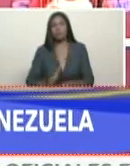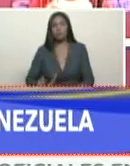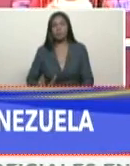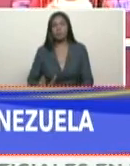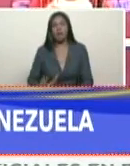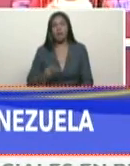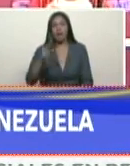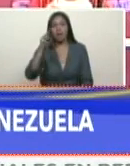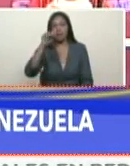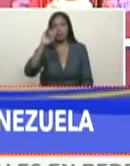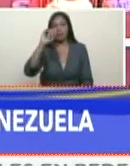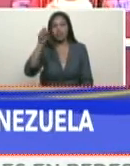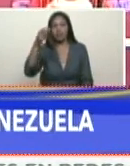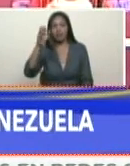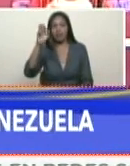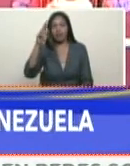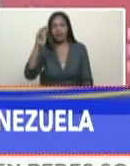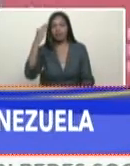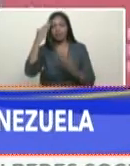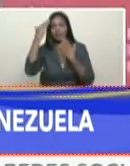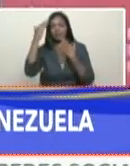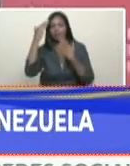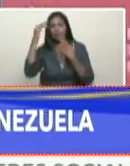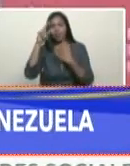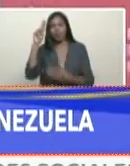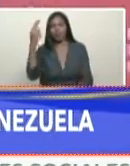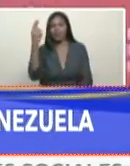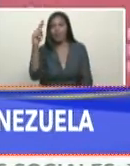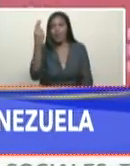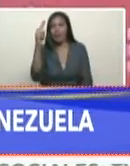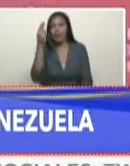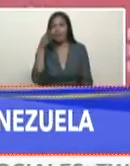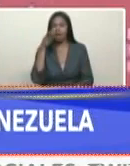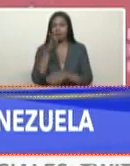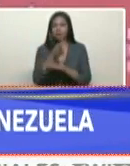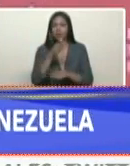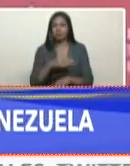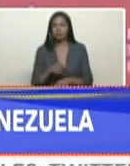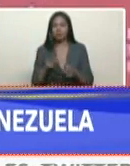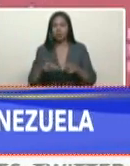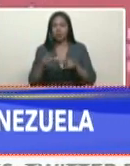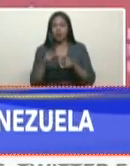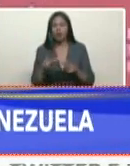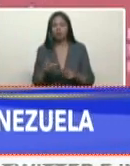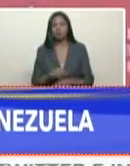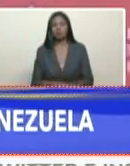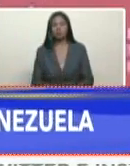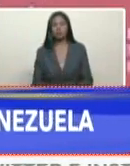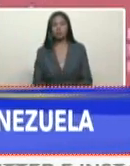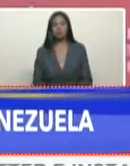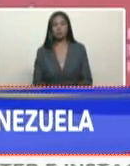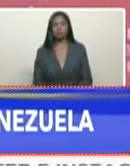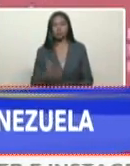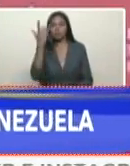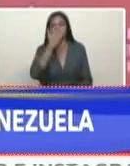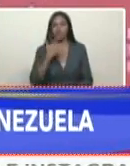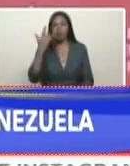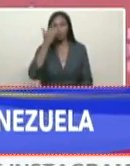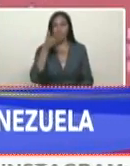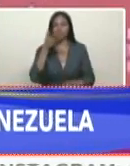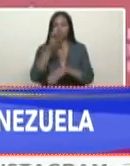y desde aquí le envío un saludo a mi hermano compañero presidente de Nigeria. Ya está en Nigeria, África